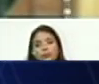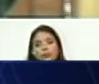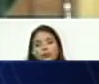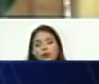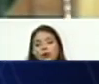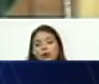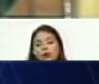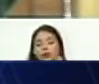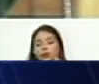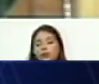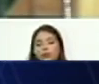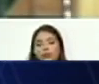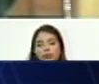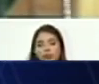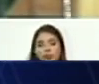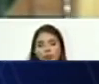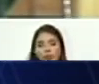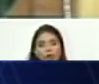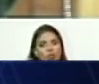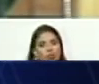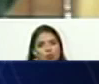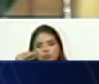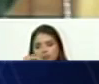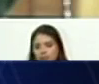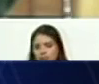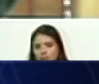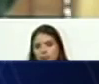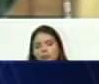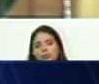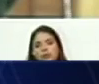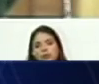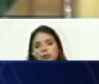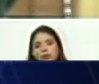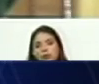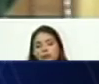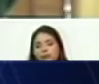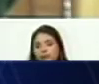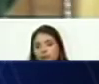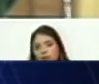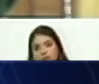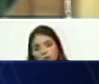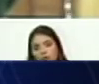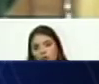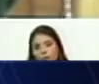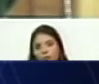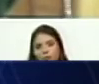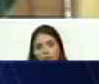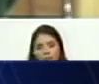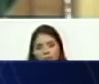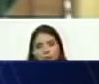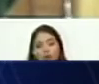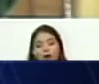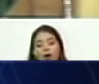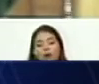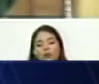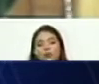los principios de no intervención y autodeterminación de los pueblos. En